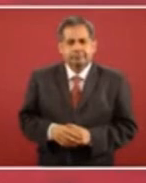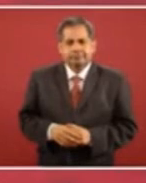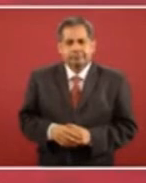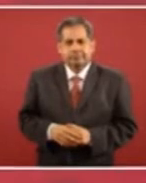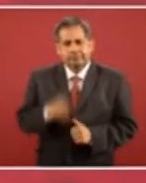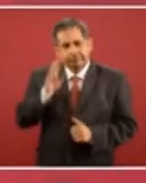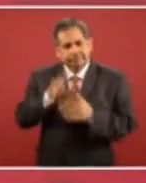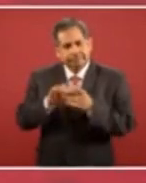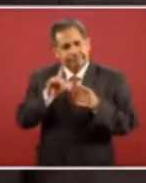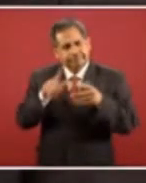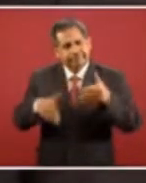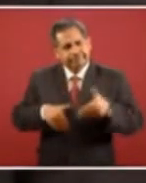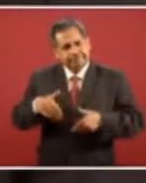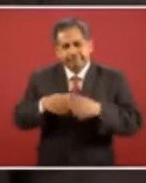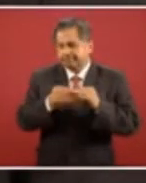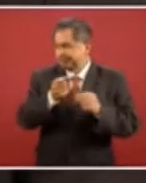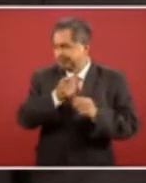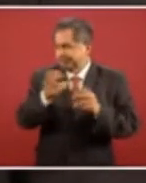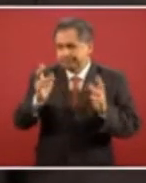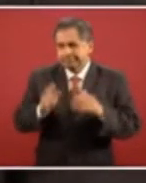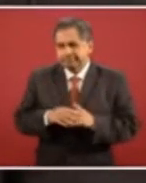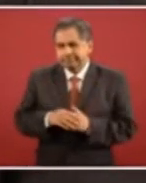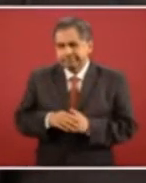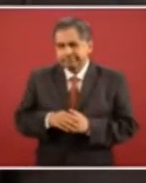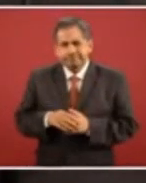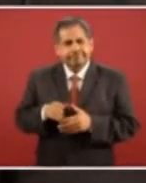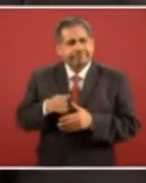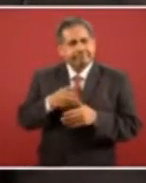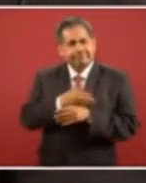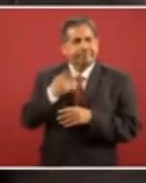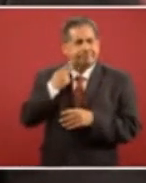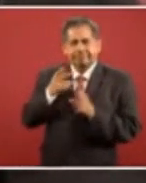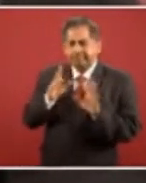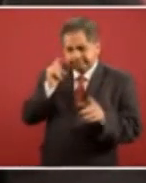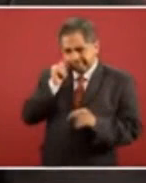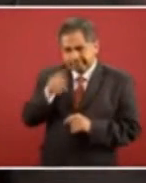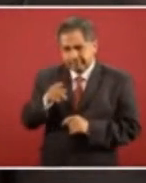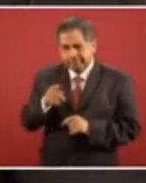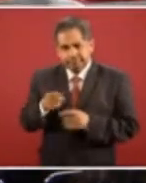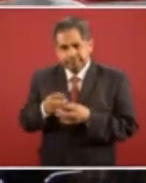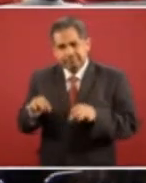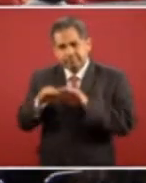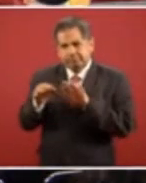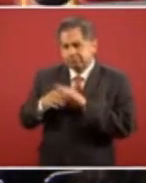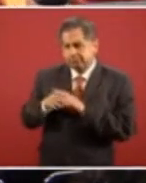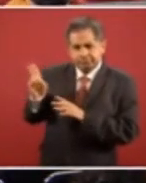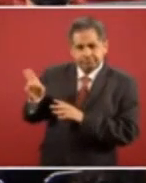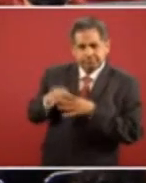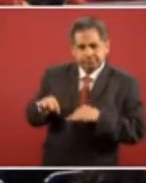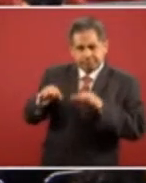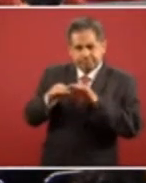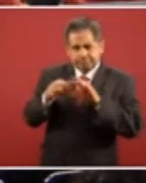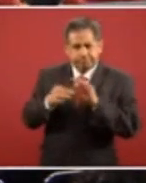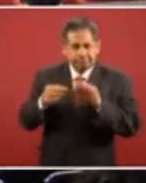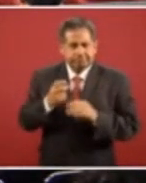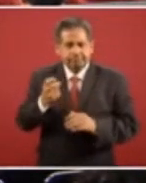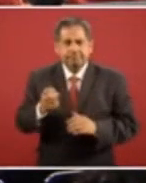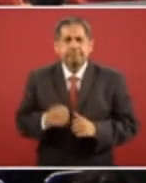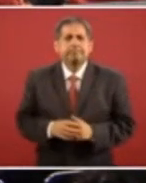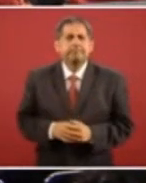A veces les molesta que nos metamos en eso, pero es importante, es muy